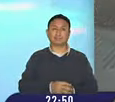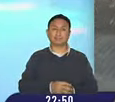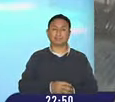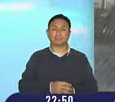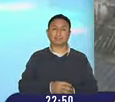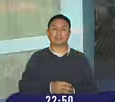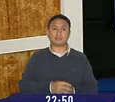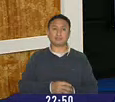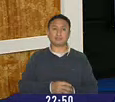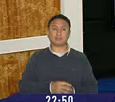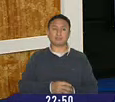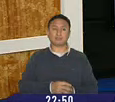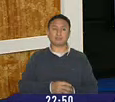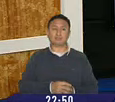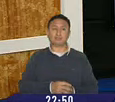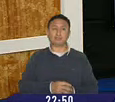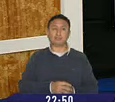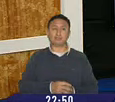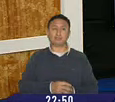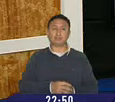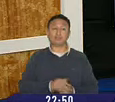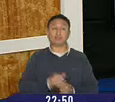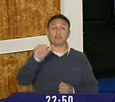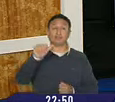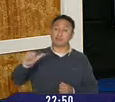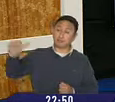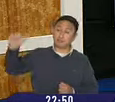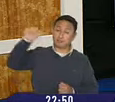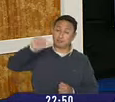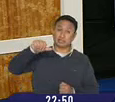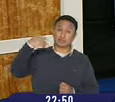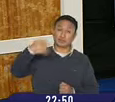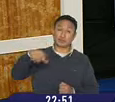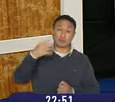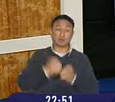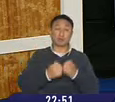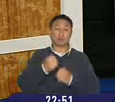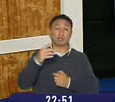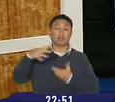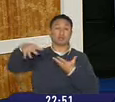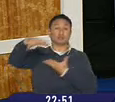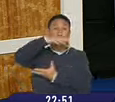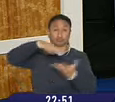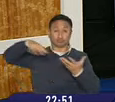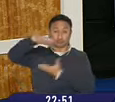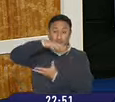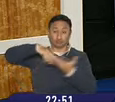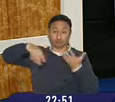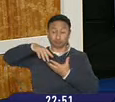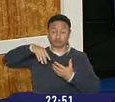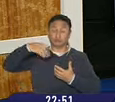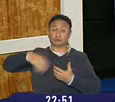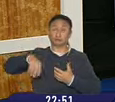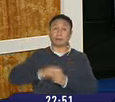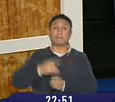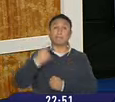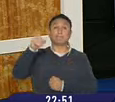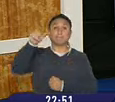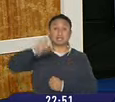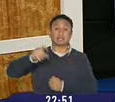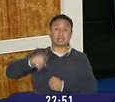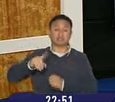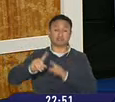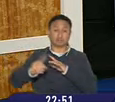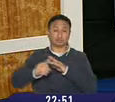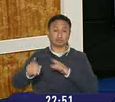Benalcázar. Asia continúa batallando contra la fuerza de tifones que dejan destrucción y miles de evacuados.